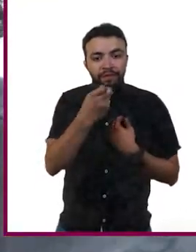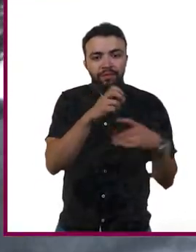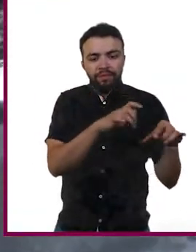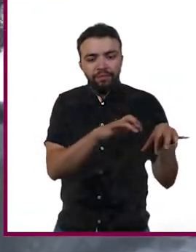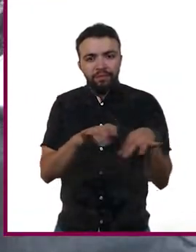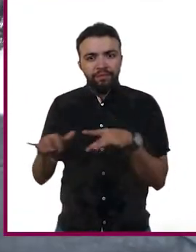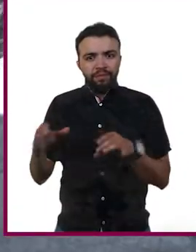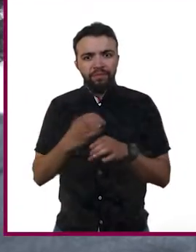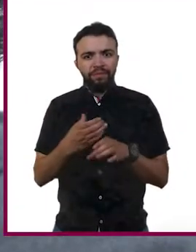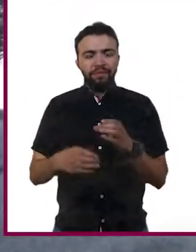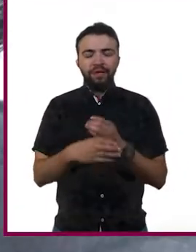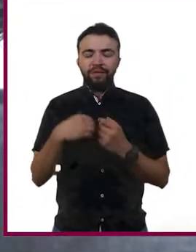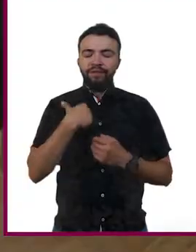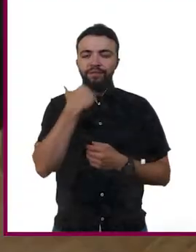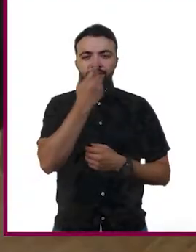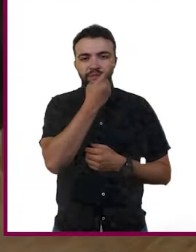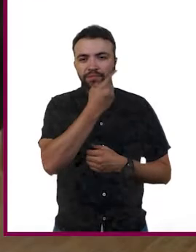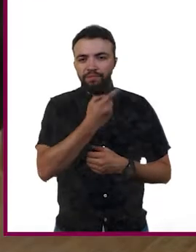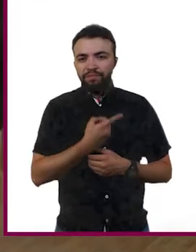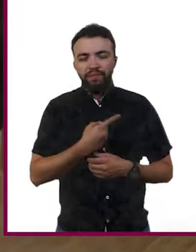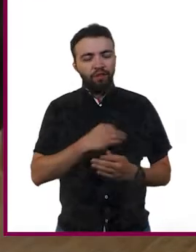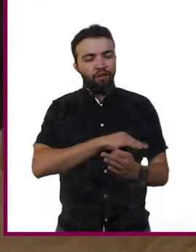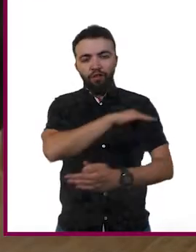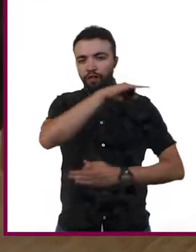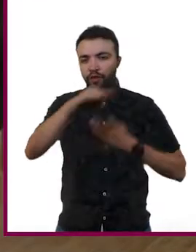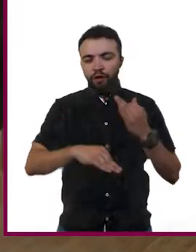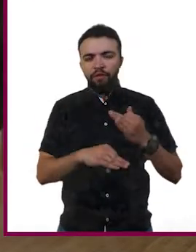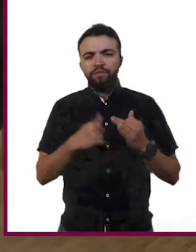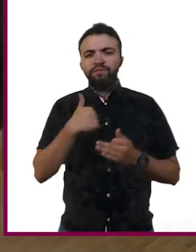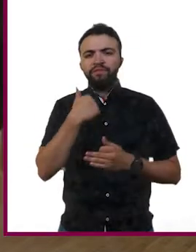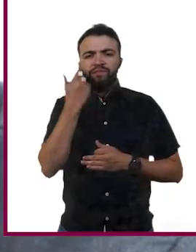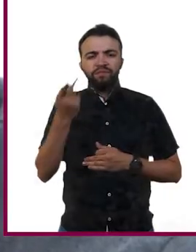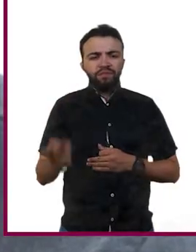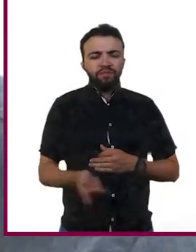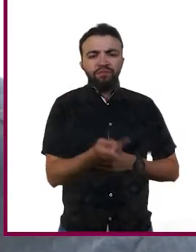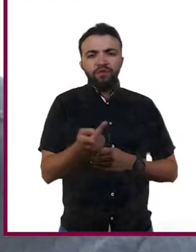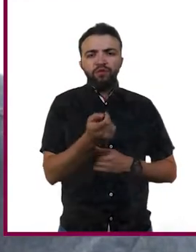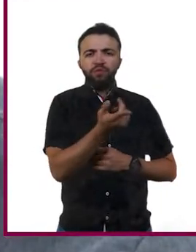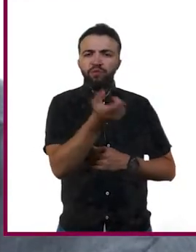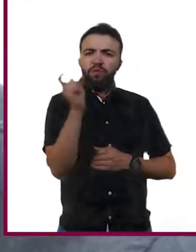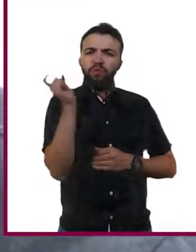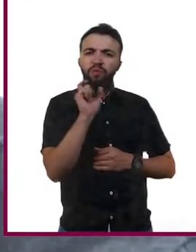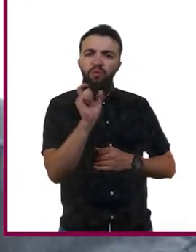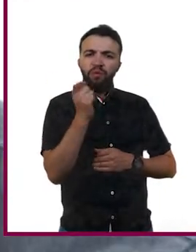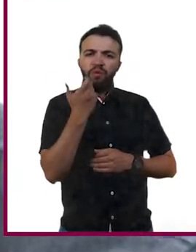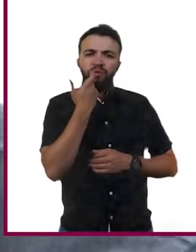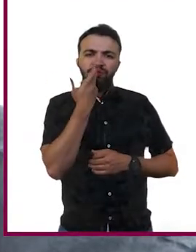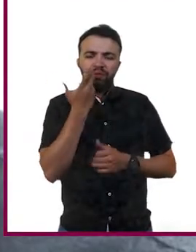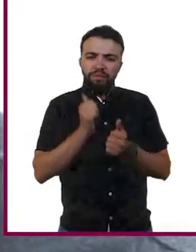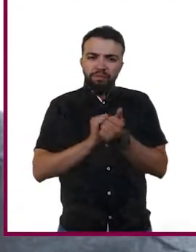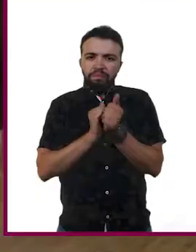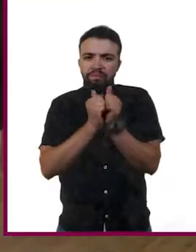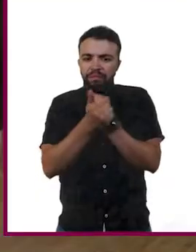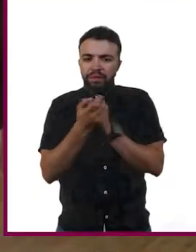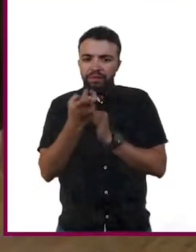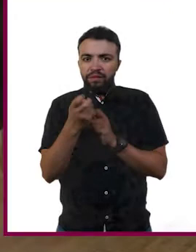interpretación, es más, de todo. Entonces quisiera preguntarte, ¿cuándo decidiste tú ser clavecinista?